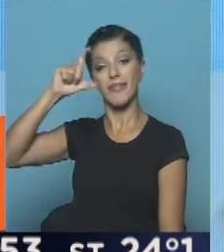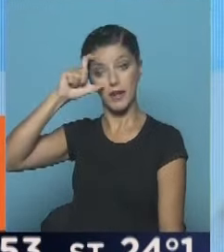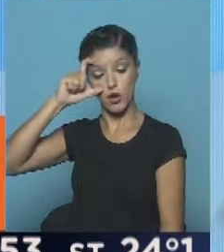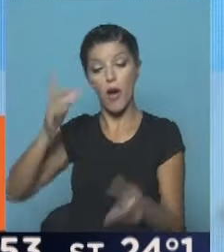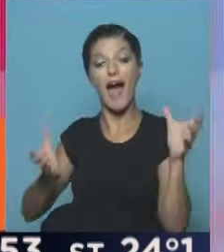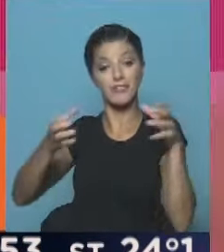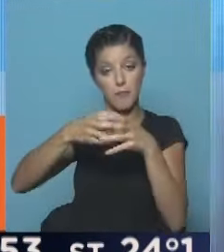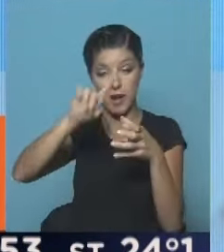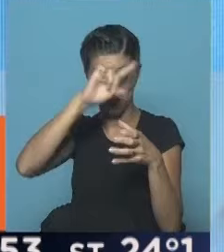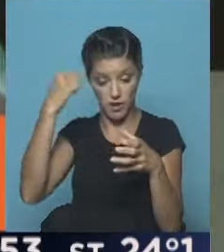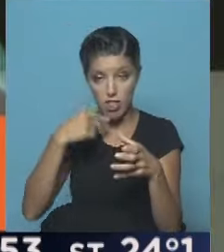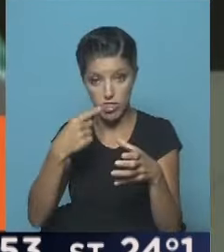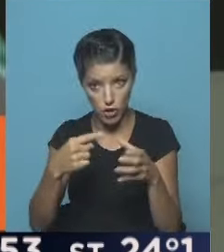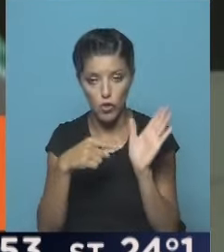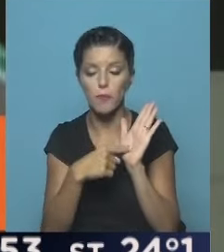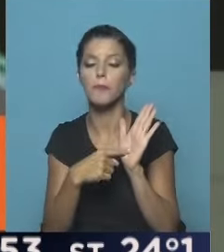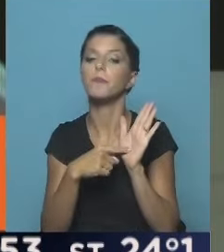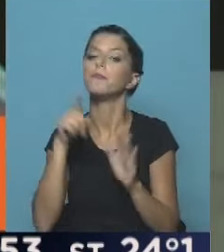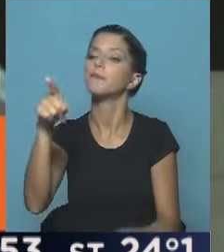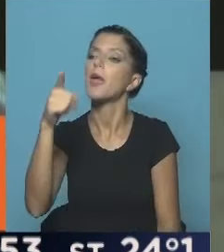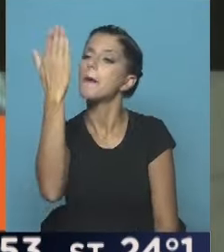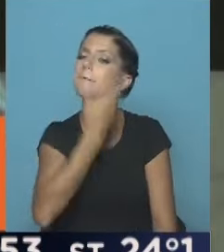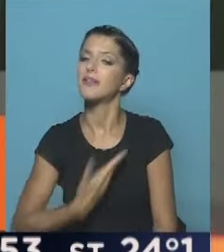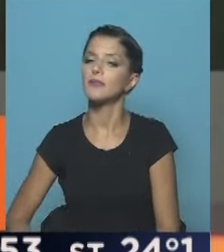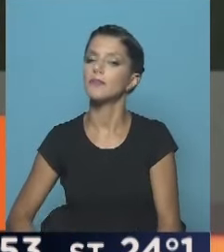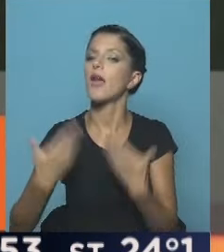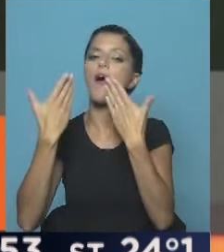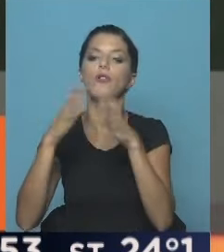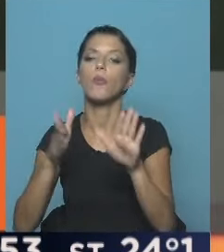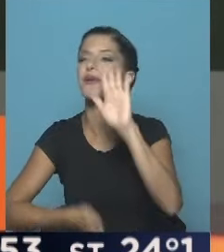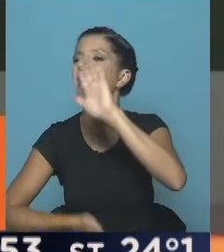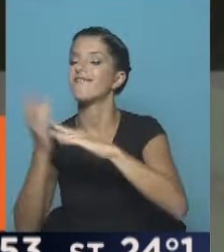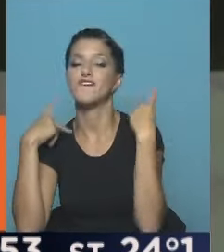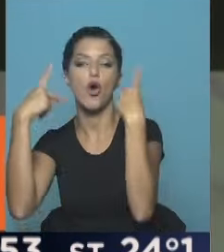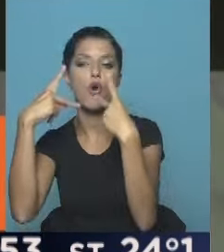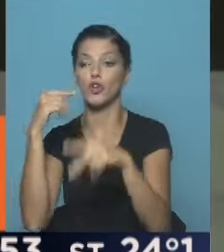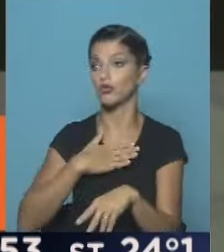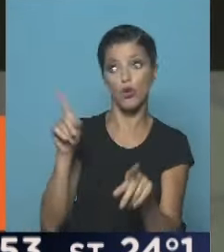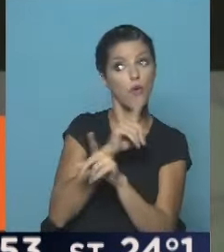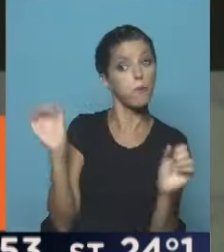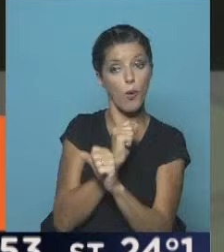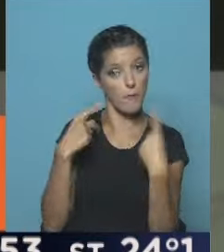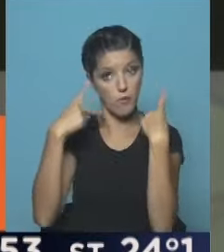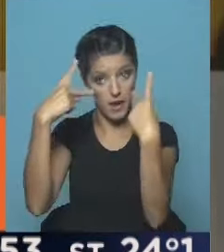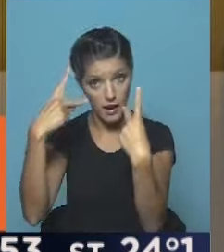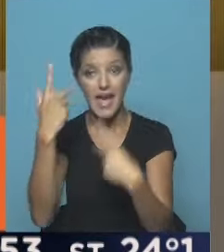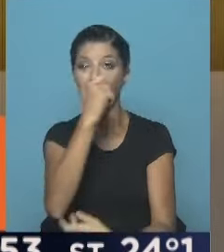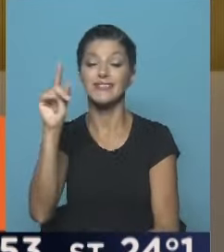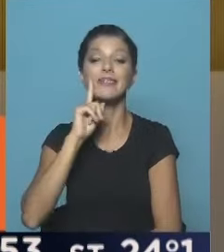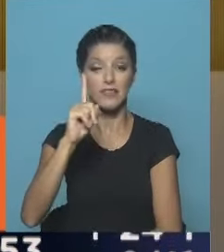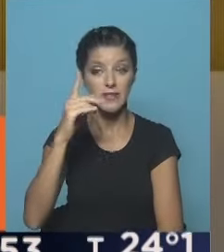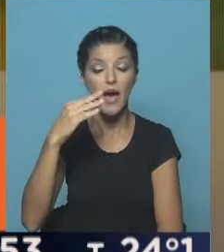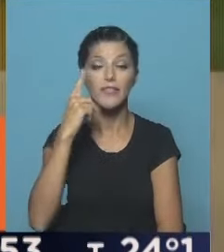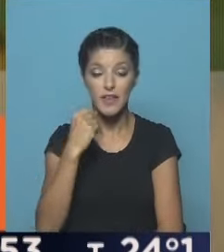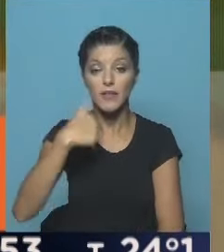dijo que el Nicolás Maduro había abandonado el cargo porque viajó sin la autorización de ellos y llamó a que en 30 días se convocara a elecciones de